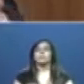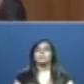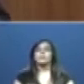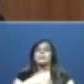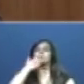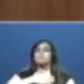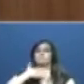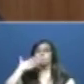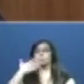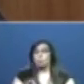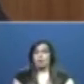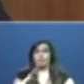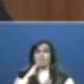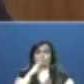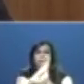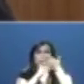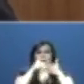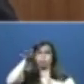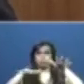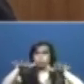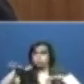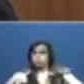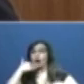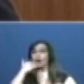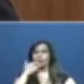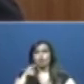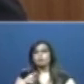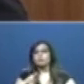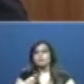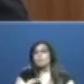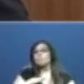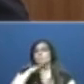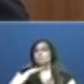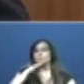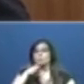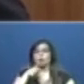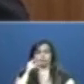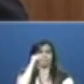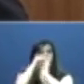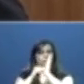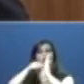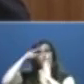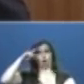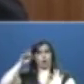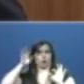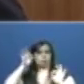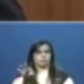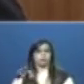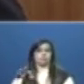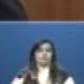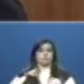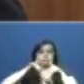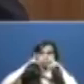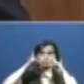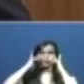entre comunidades se base siempre en criterios objetivos sensatos y equilibrados